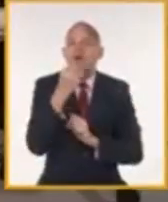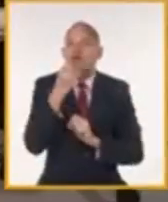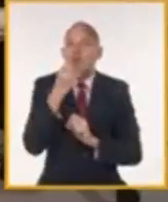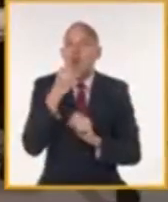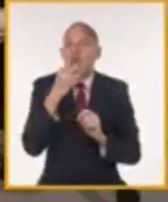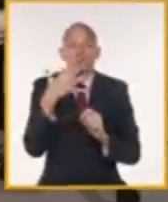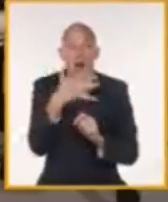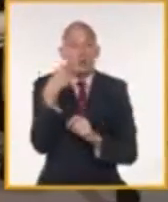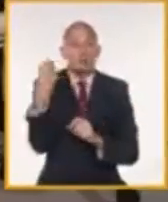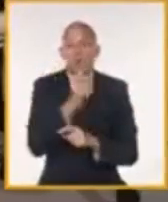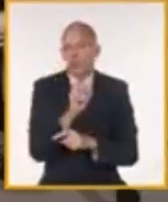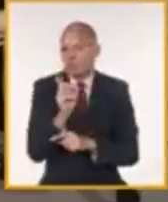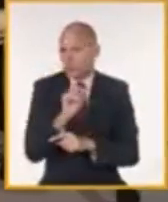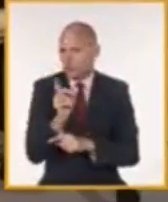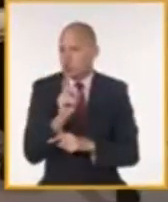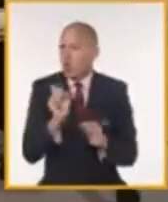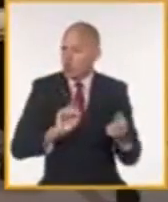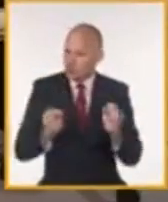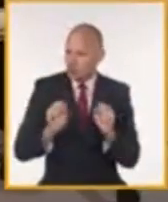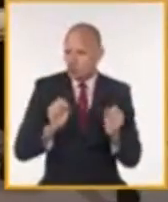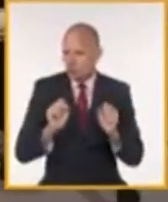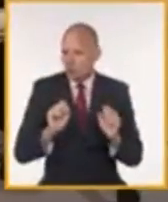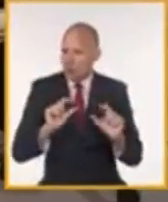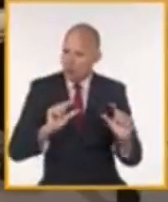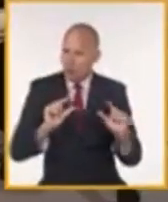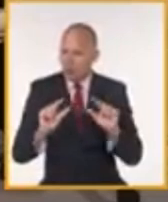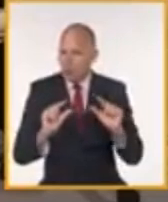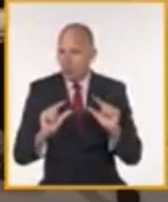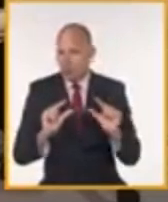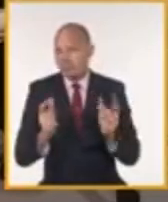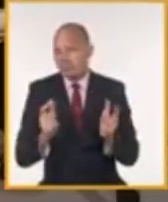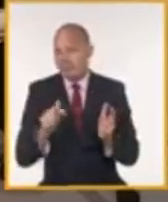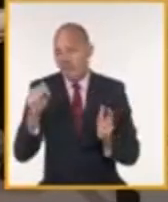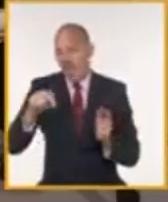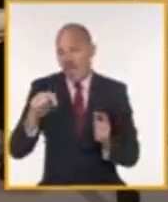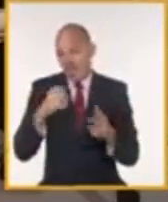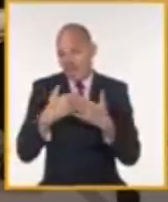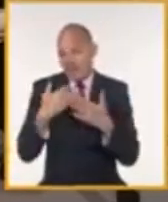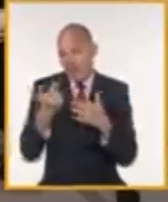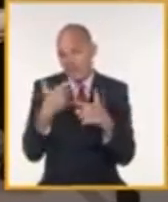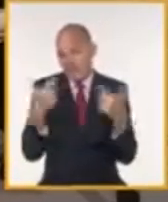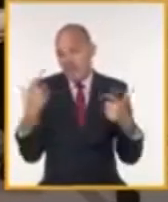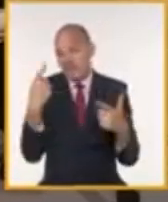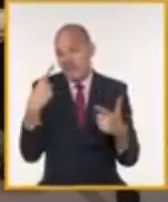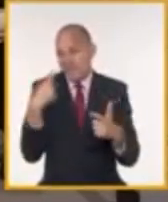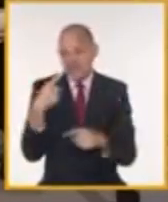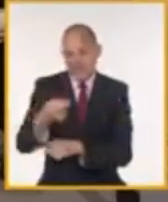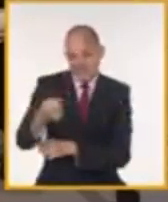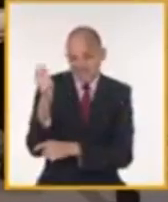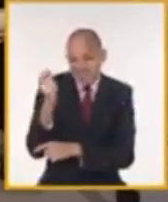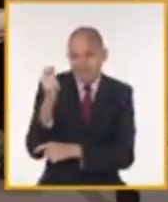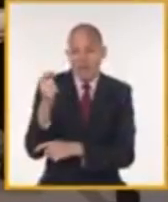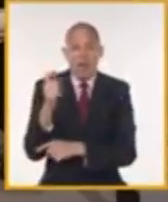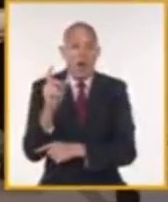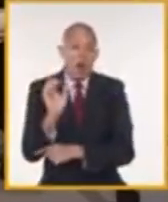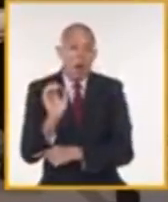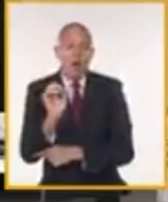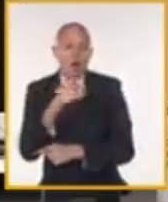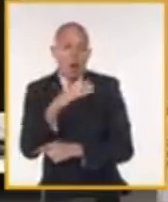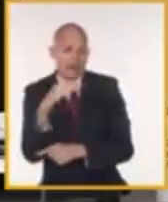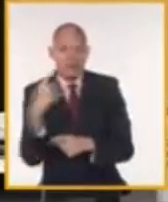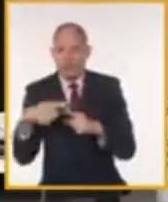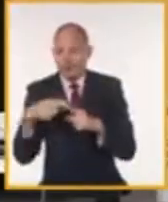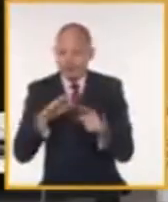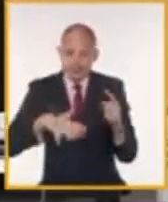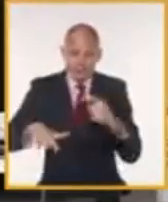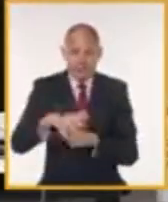tiene la industria pesquera cubana, que necesita producir más, capturar más, ser más eficiente en su producción industrial, y de